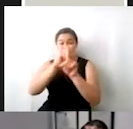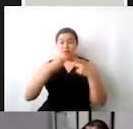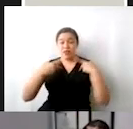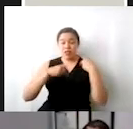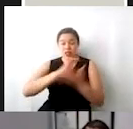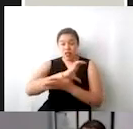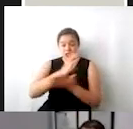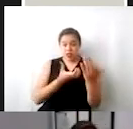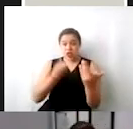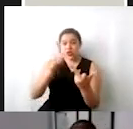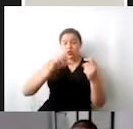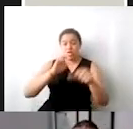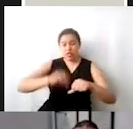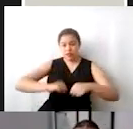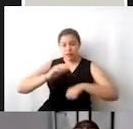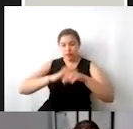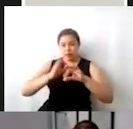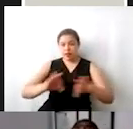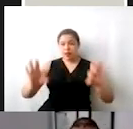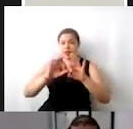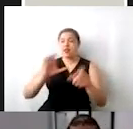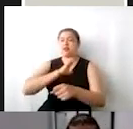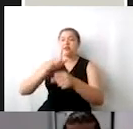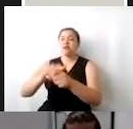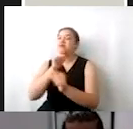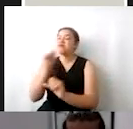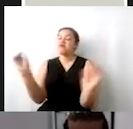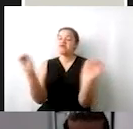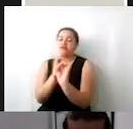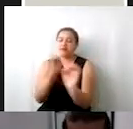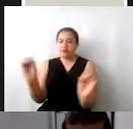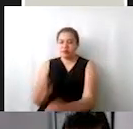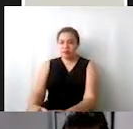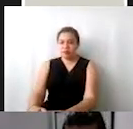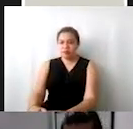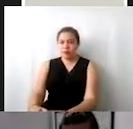o de su actividad preponderante, entonces no son especializados. Porque ha habido